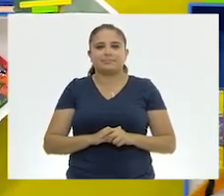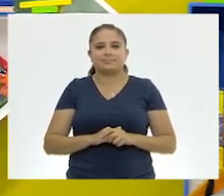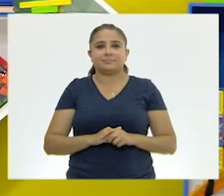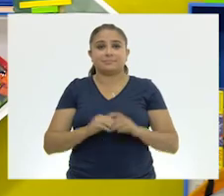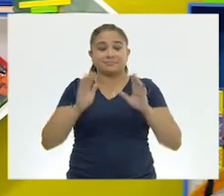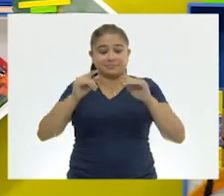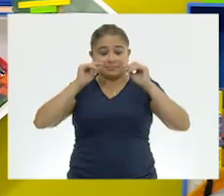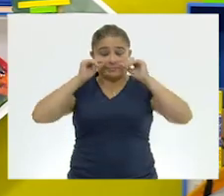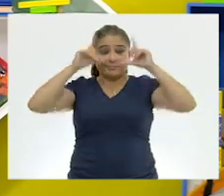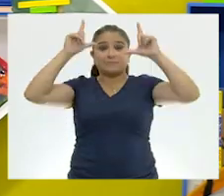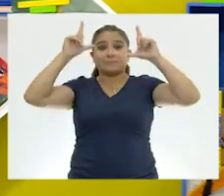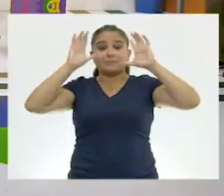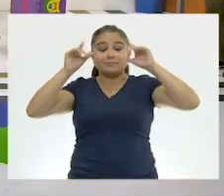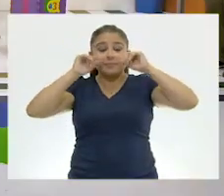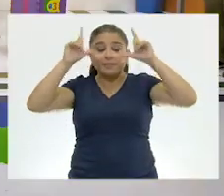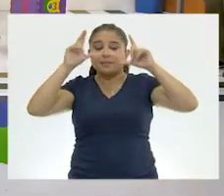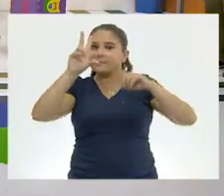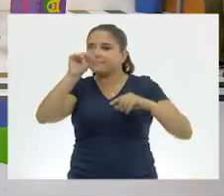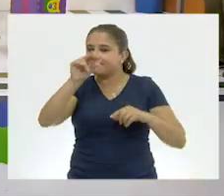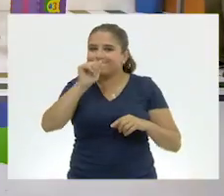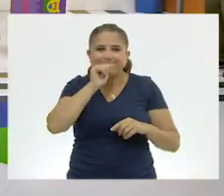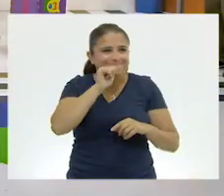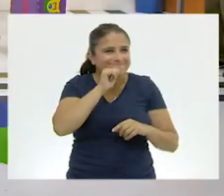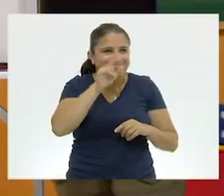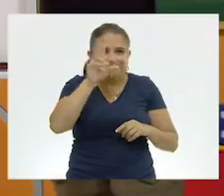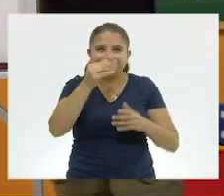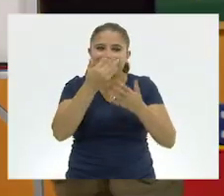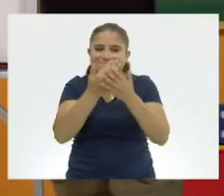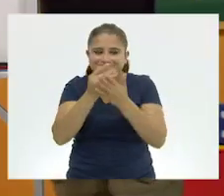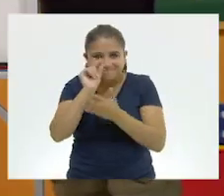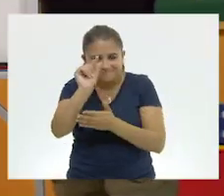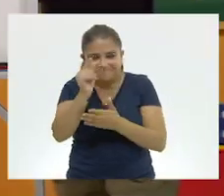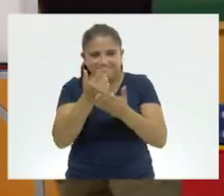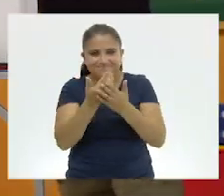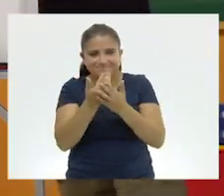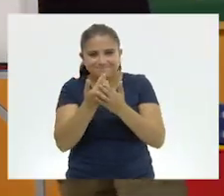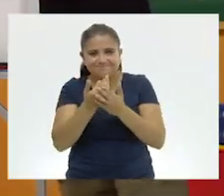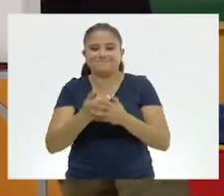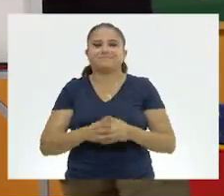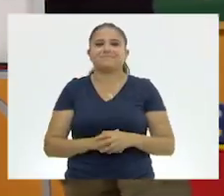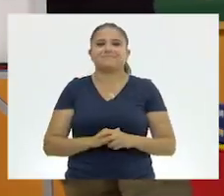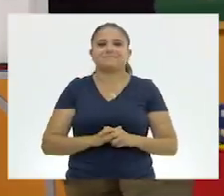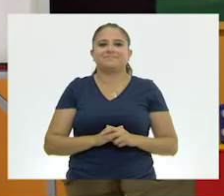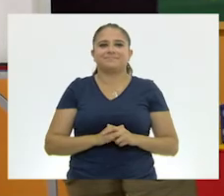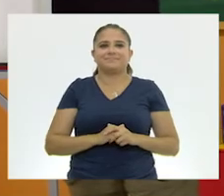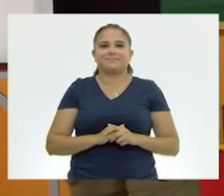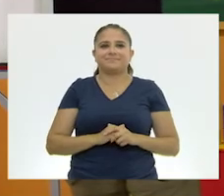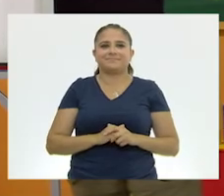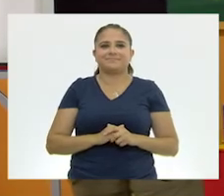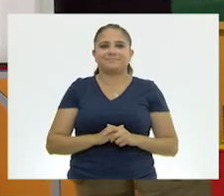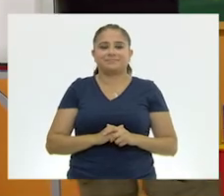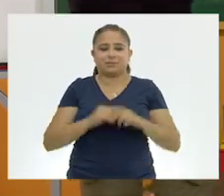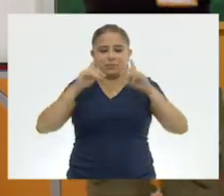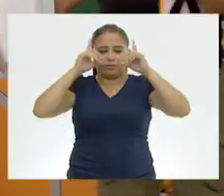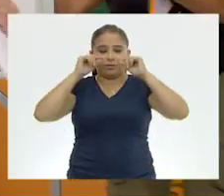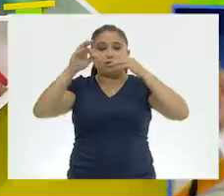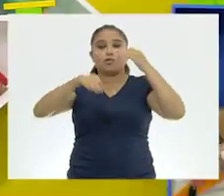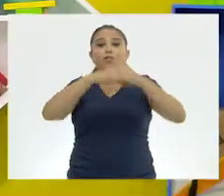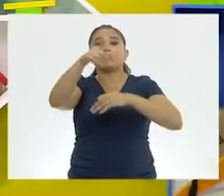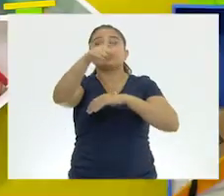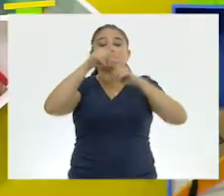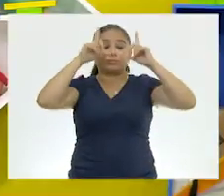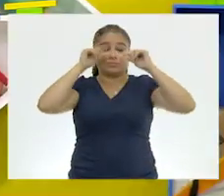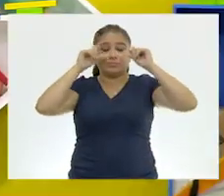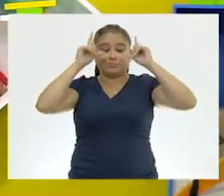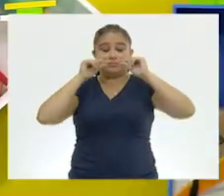Hay que buscarla. ¿Ya podemos abrirlo, sobrina? No, todavía no. ¿Todavía esperen no? un poco. Qué nervios, tía Osael. Hay que respetar las reglas, ¿eh? Así que ojos cerrados. Todos ahí en casa